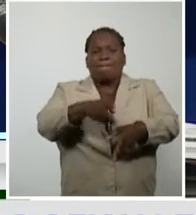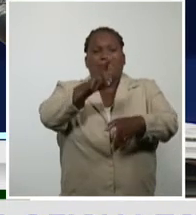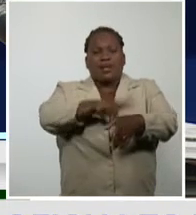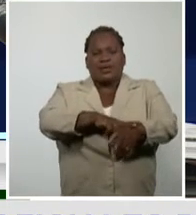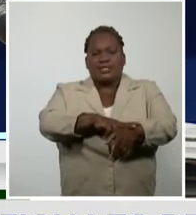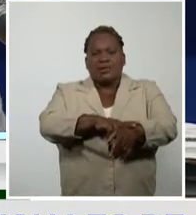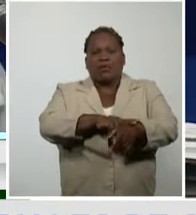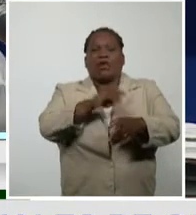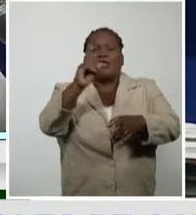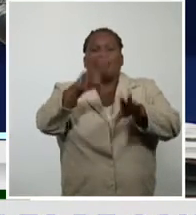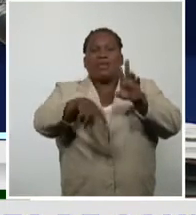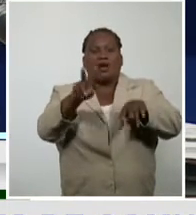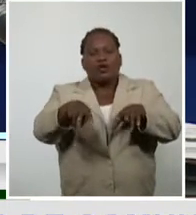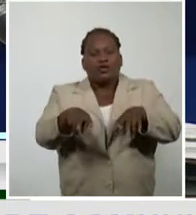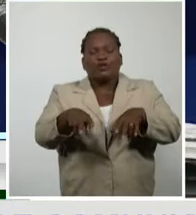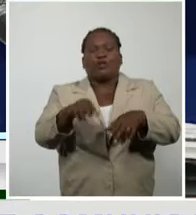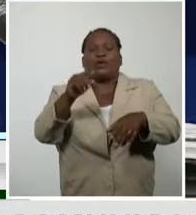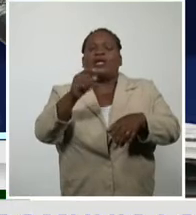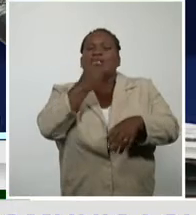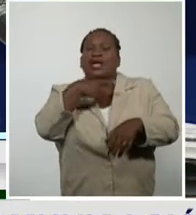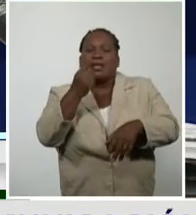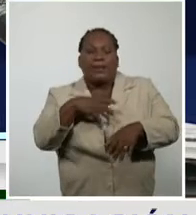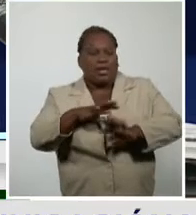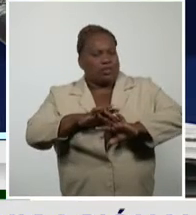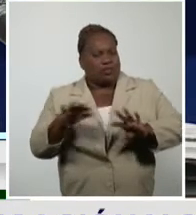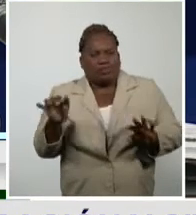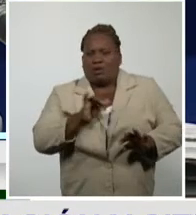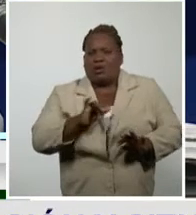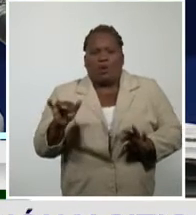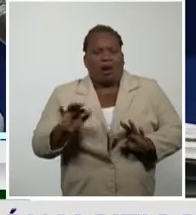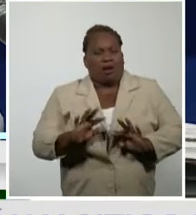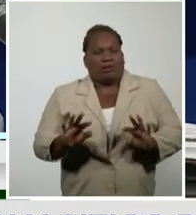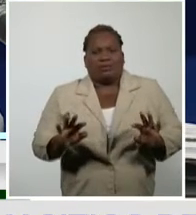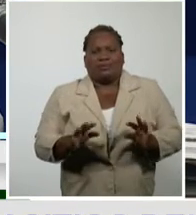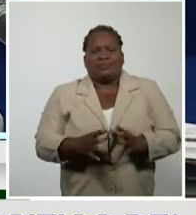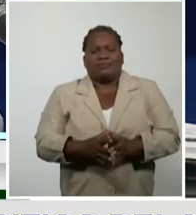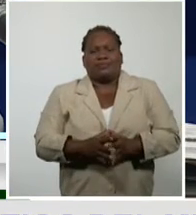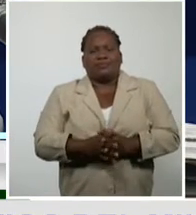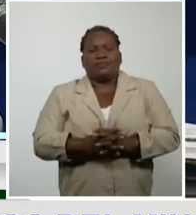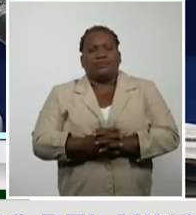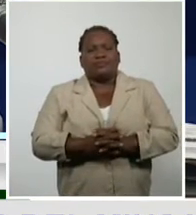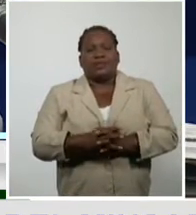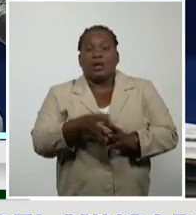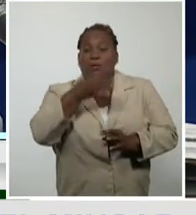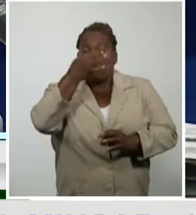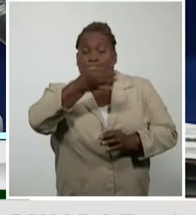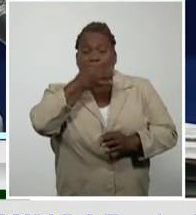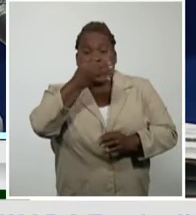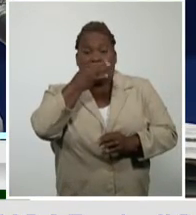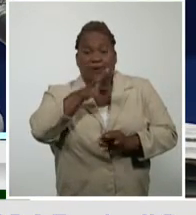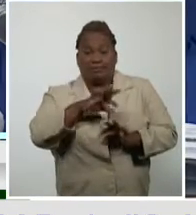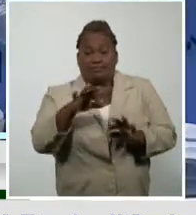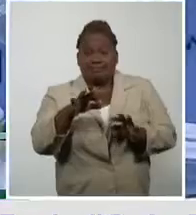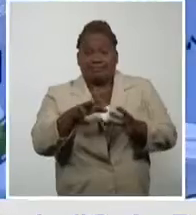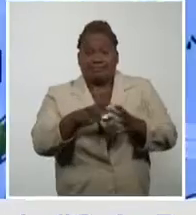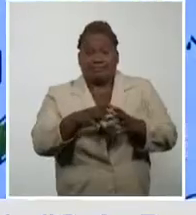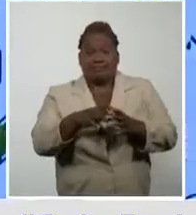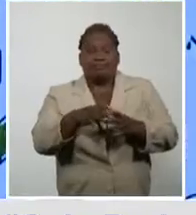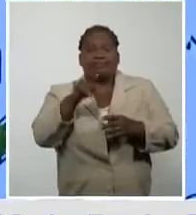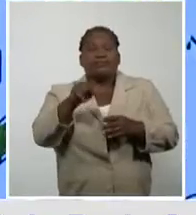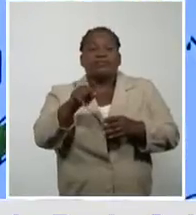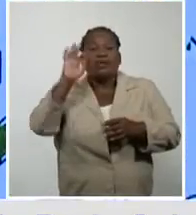diagnóstico y tratamiento de la enfermedad. Es lo que pudiera decirle en relación con esta actividad. Agencia